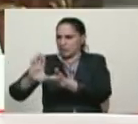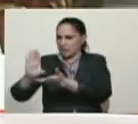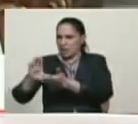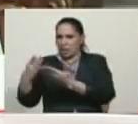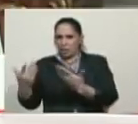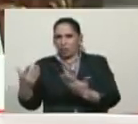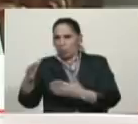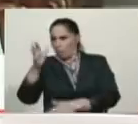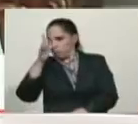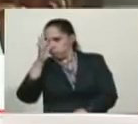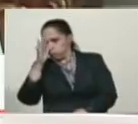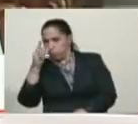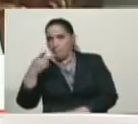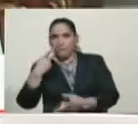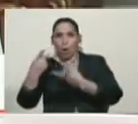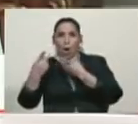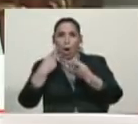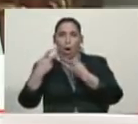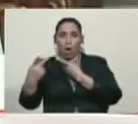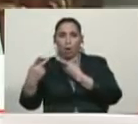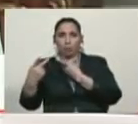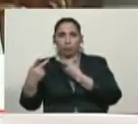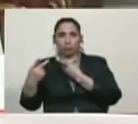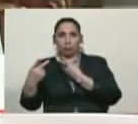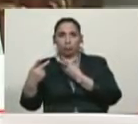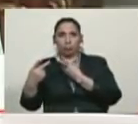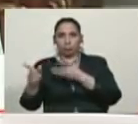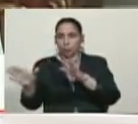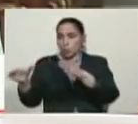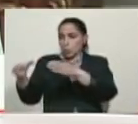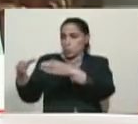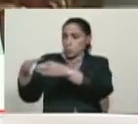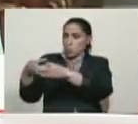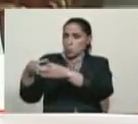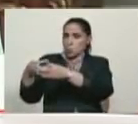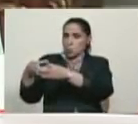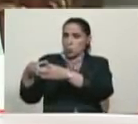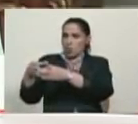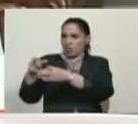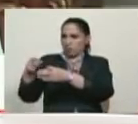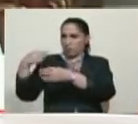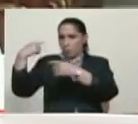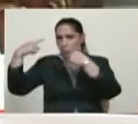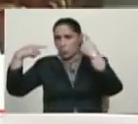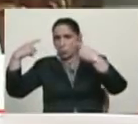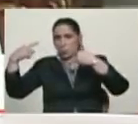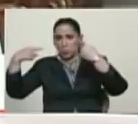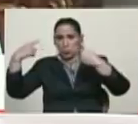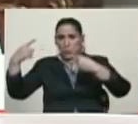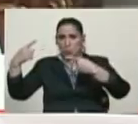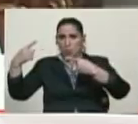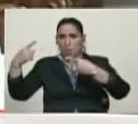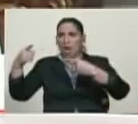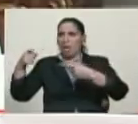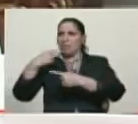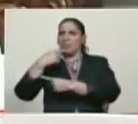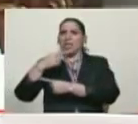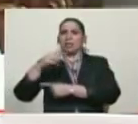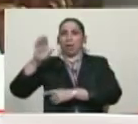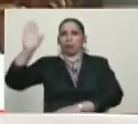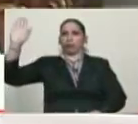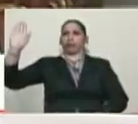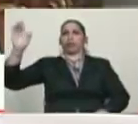para show político un grupo de estos loquito autoproclamados nos tratan de tomar